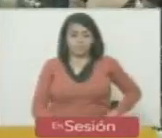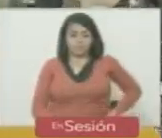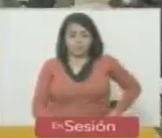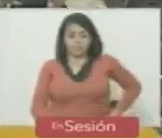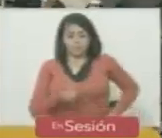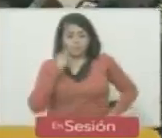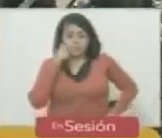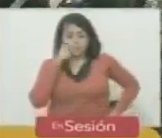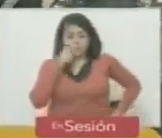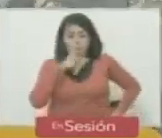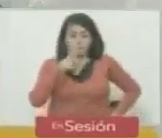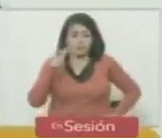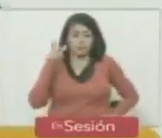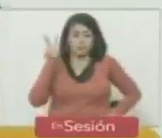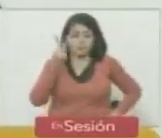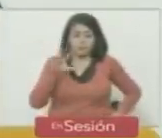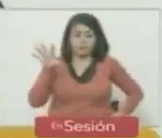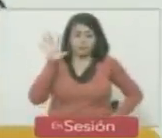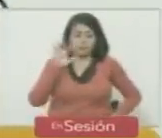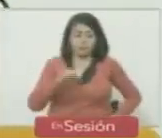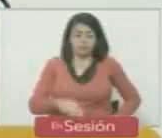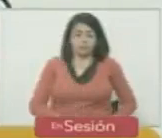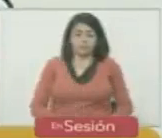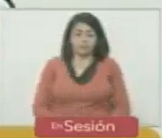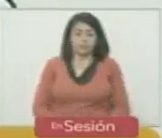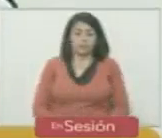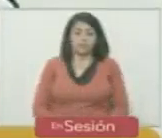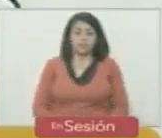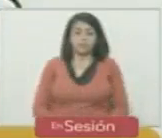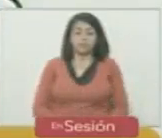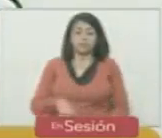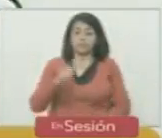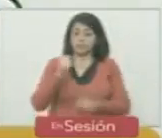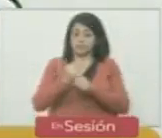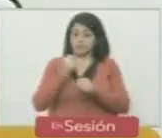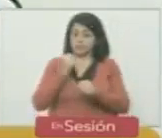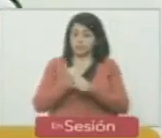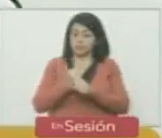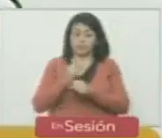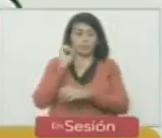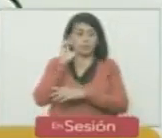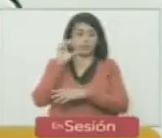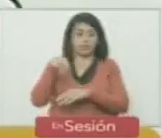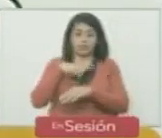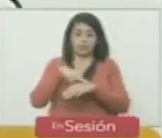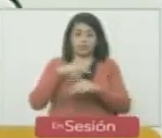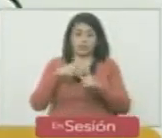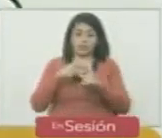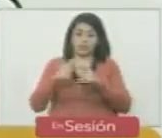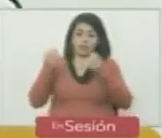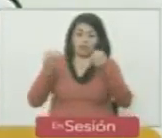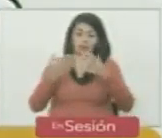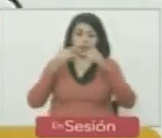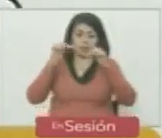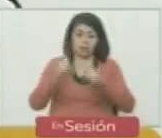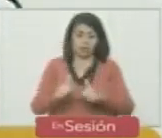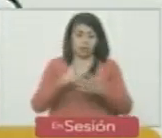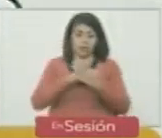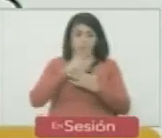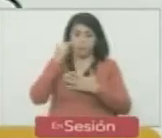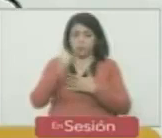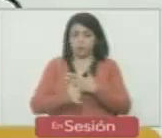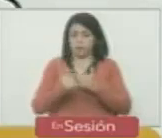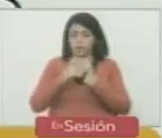pueblo de Venezuela. El Parlamento venezolano trae hoy a Cámara un